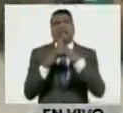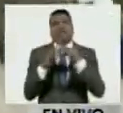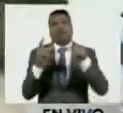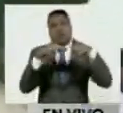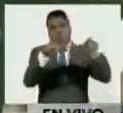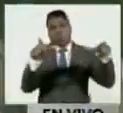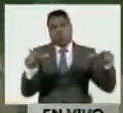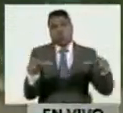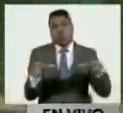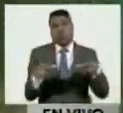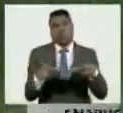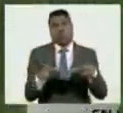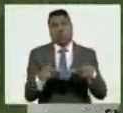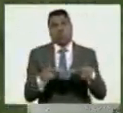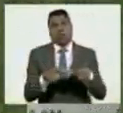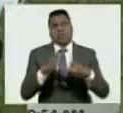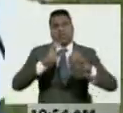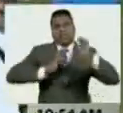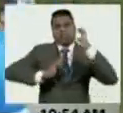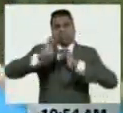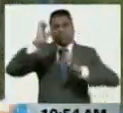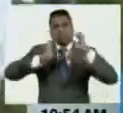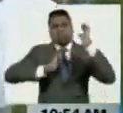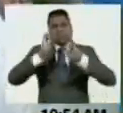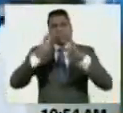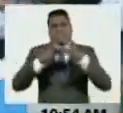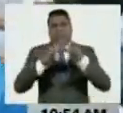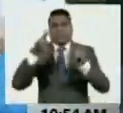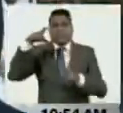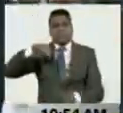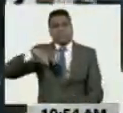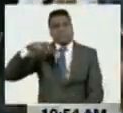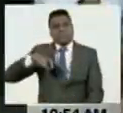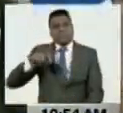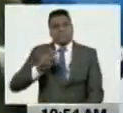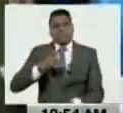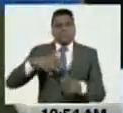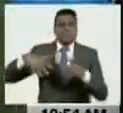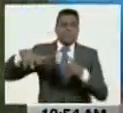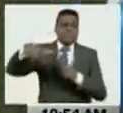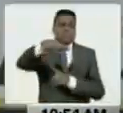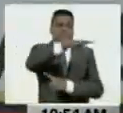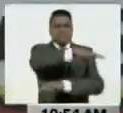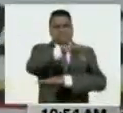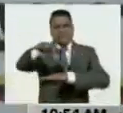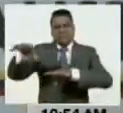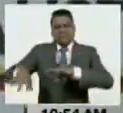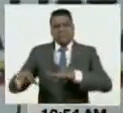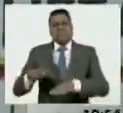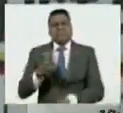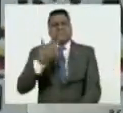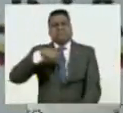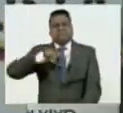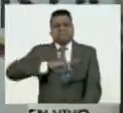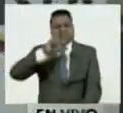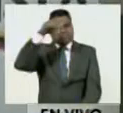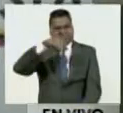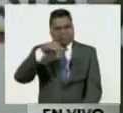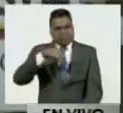regiones estratégicas de evaluación de daños y análisis de necesidades en todo el territorio nacional. Es por eso que nosotros desde